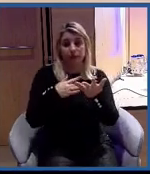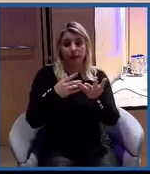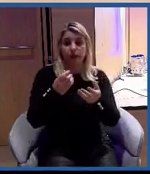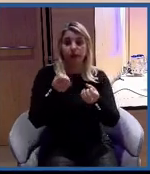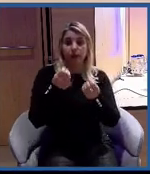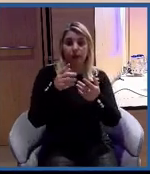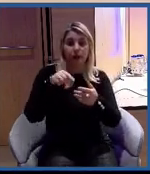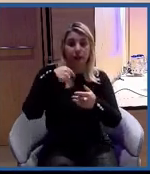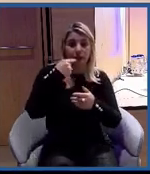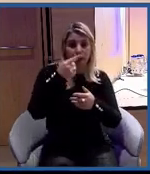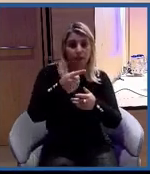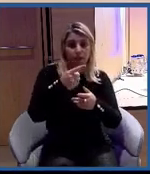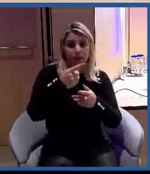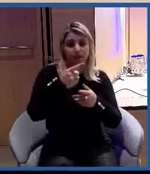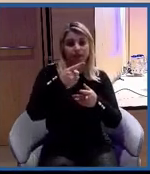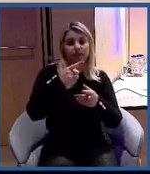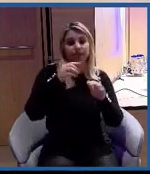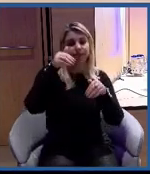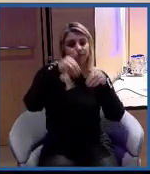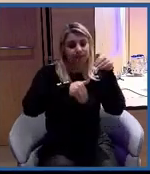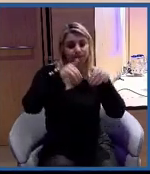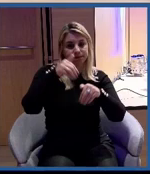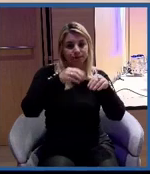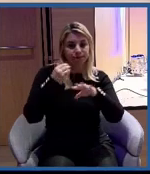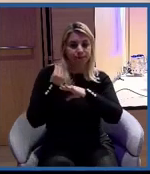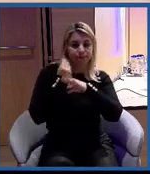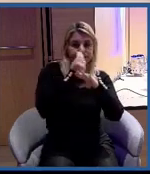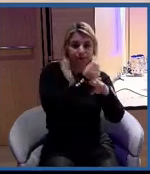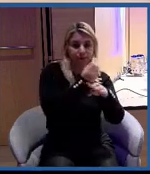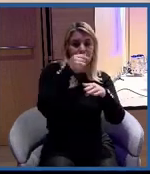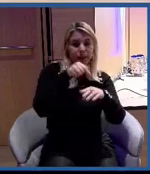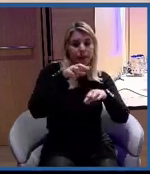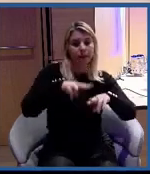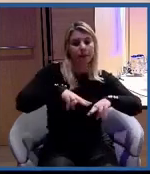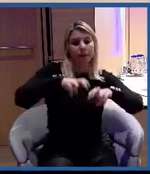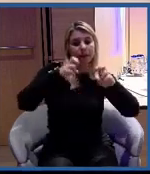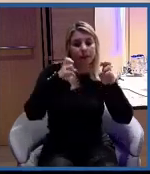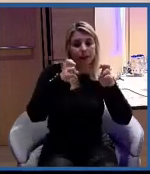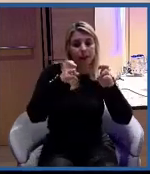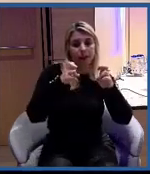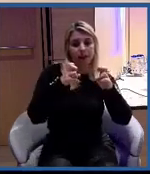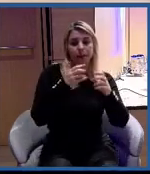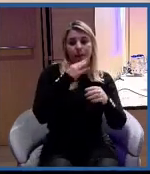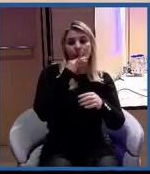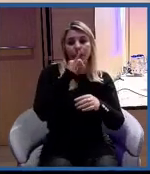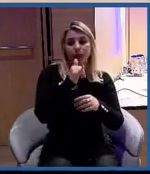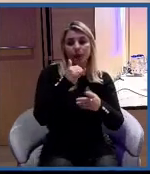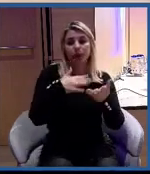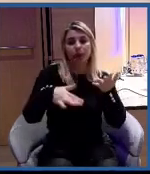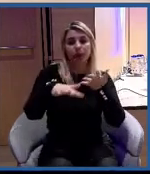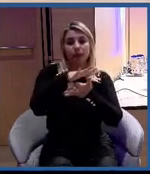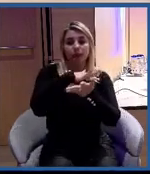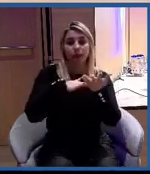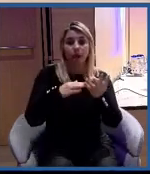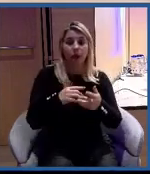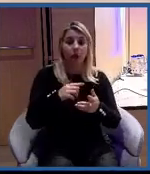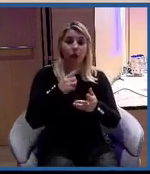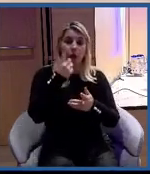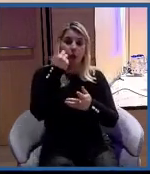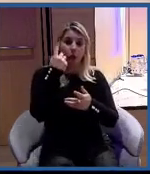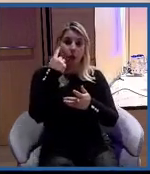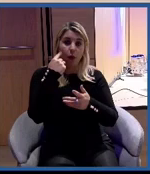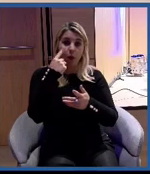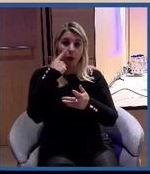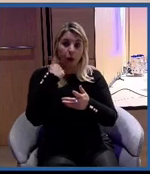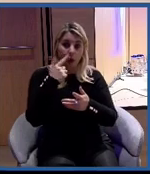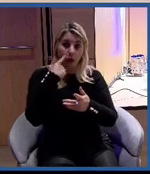retiró sus candidaturas entonces investigamos a estos primeros aquí hablamos por ejemplo del caso de un Alcalde que existía una orden